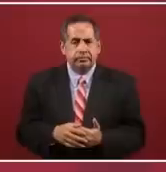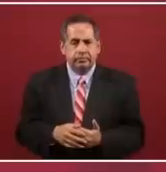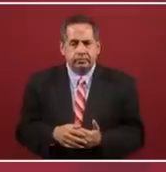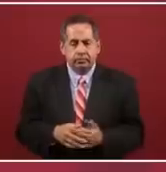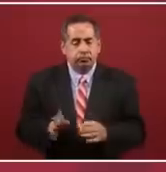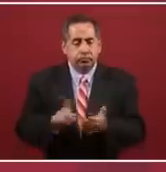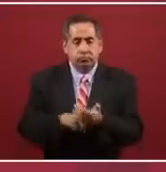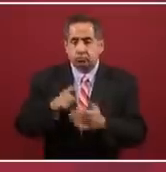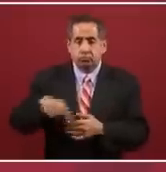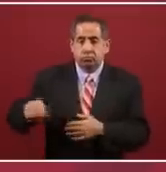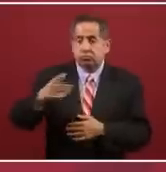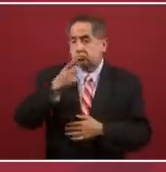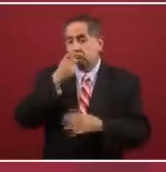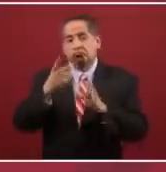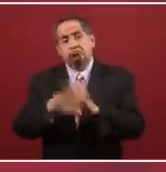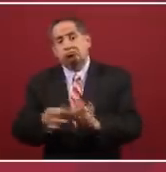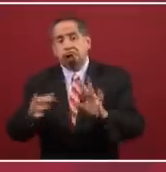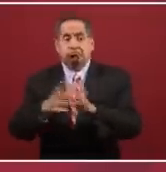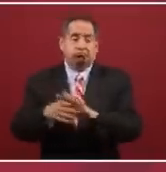lo presentan algunos.